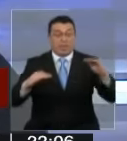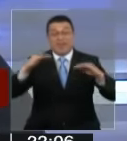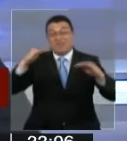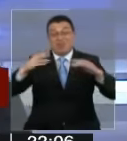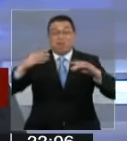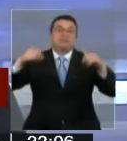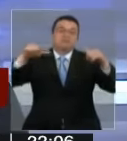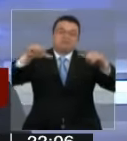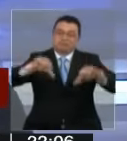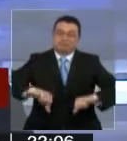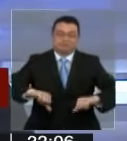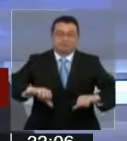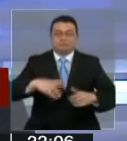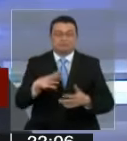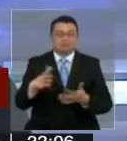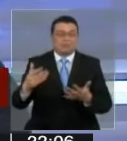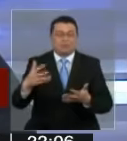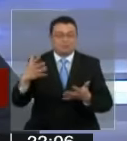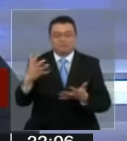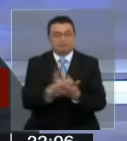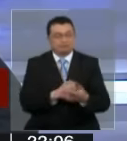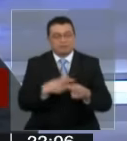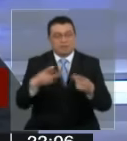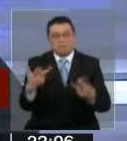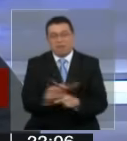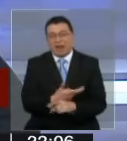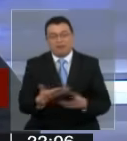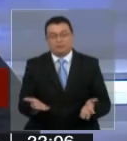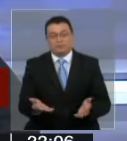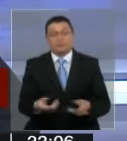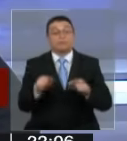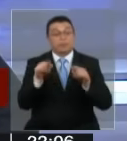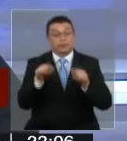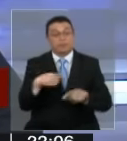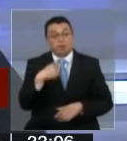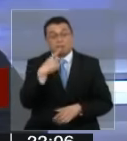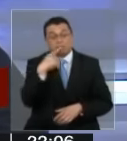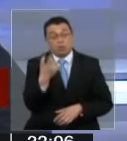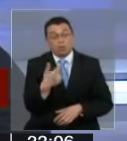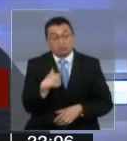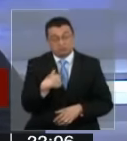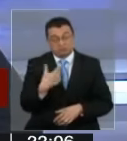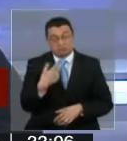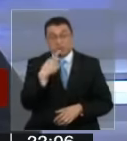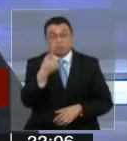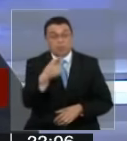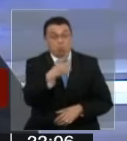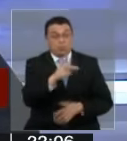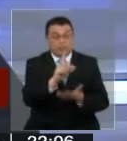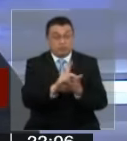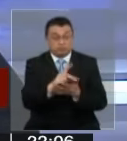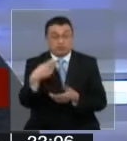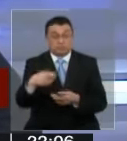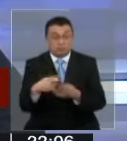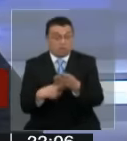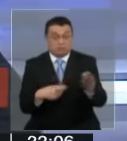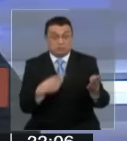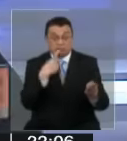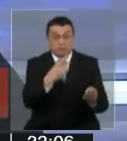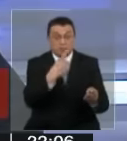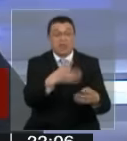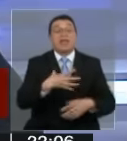abajo, lo que hace es quitar patines. Y uno se pregunta, y una pregunta a los parlamentarios, que tienen muchos de ellos, la gran mayoría de